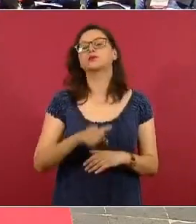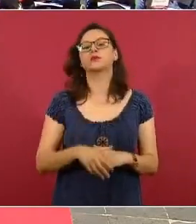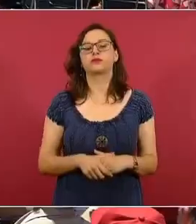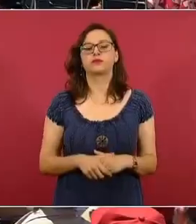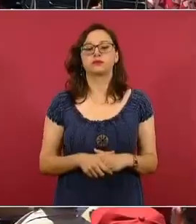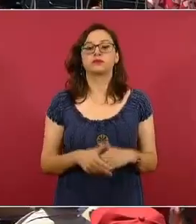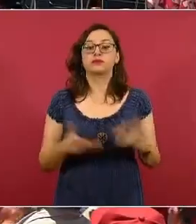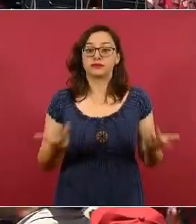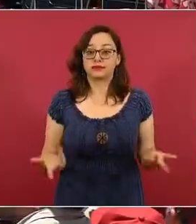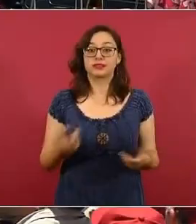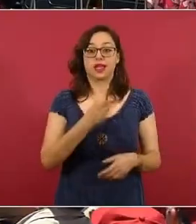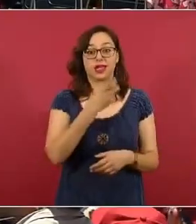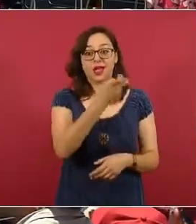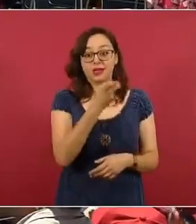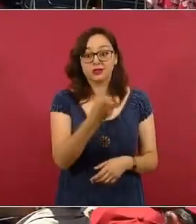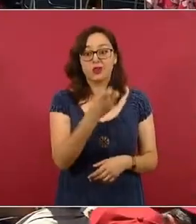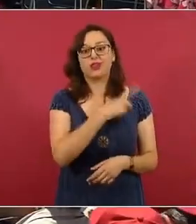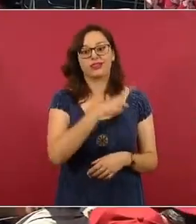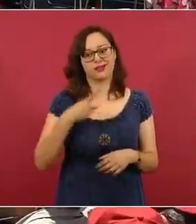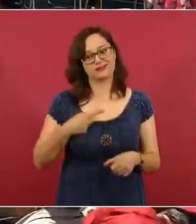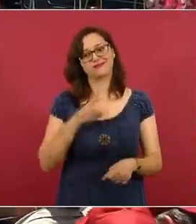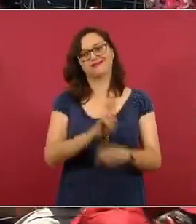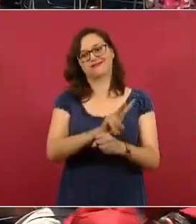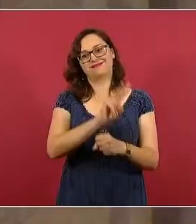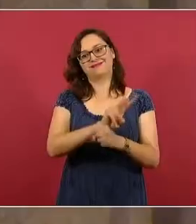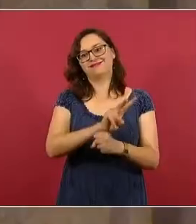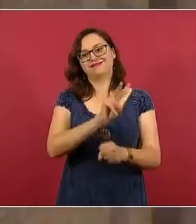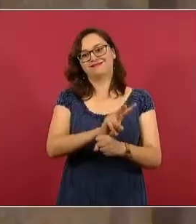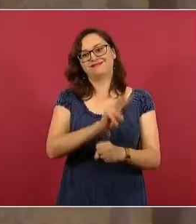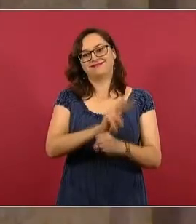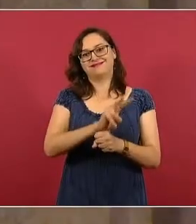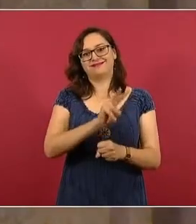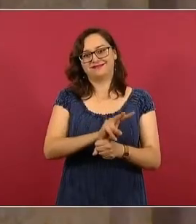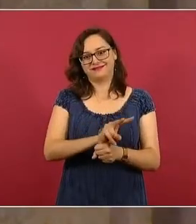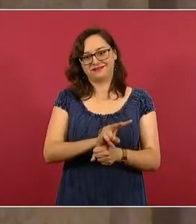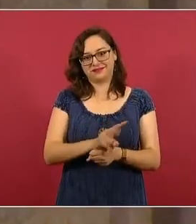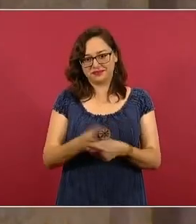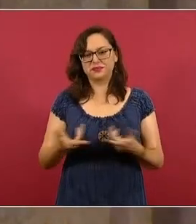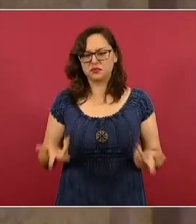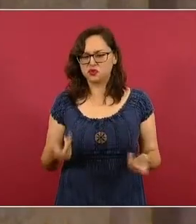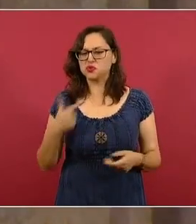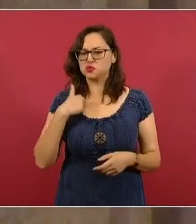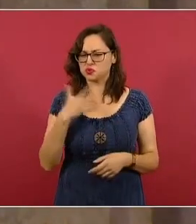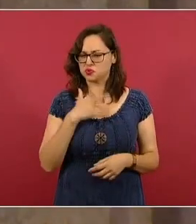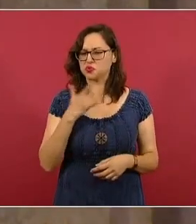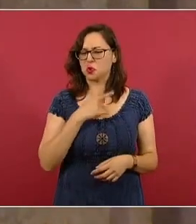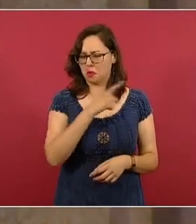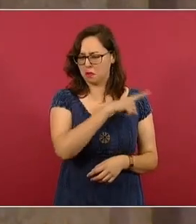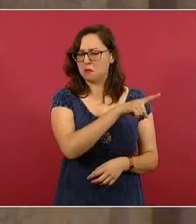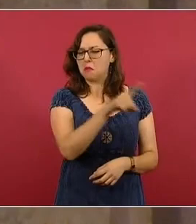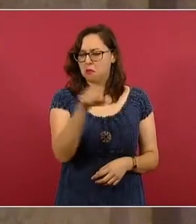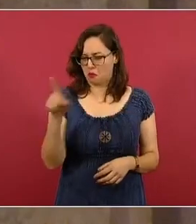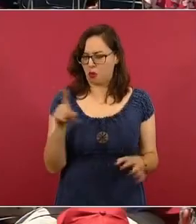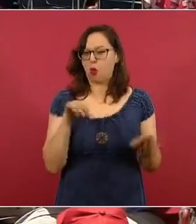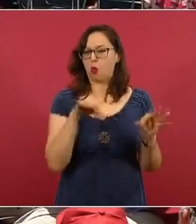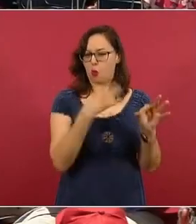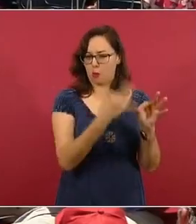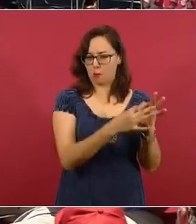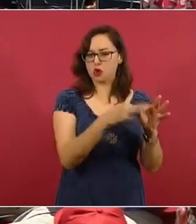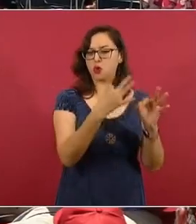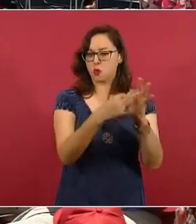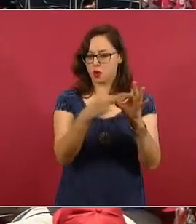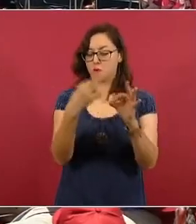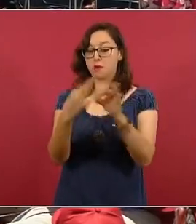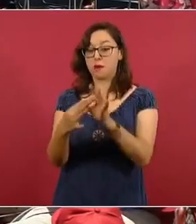Y hay que cuidar, porque estoy seguro que van a cumplir, pero de todas maneras, como los